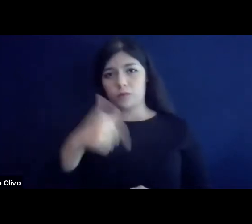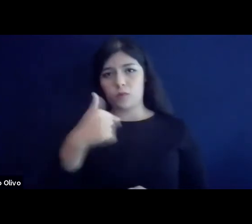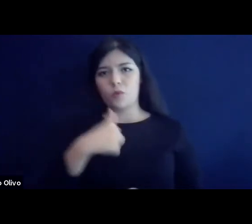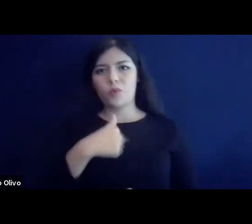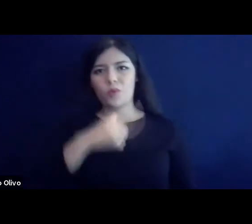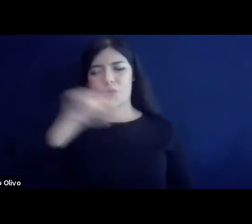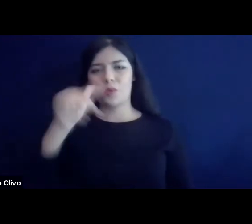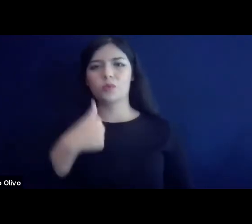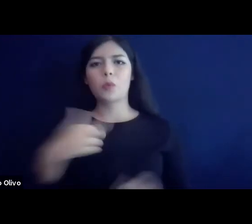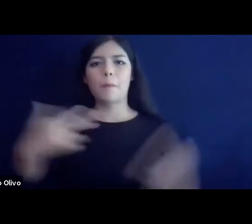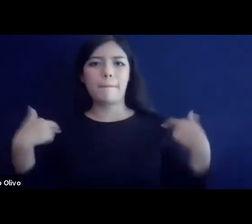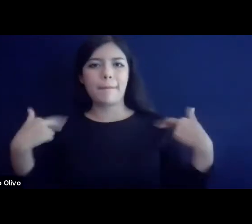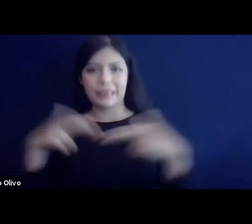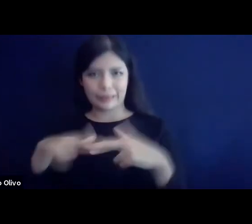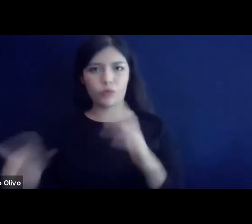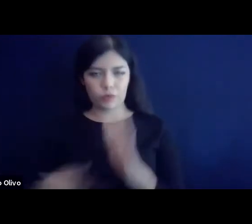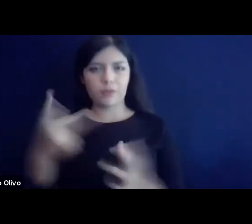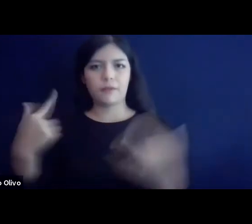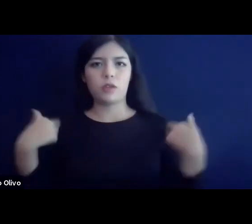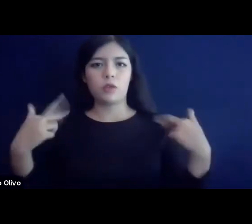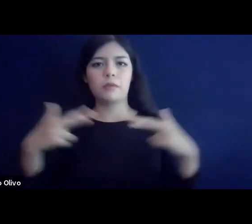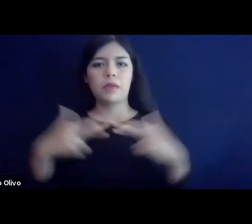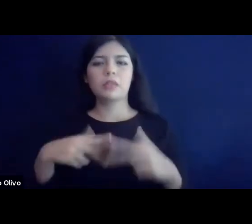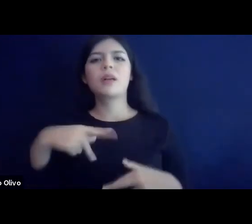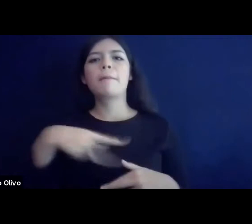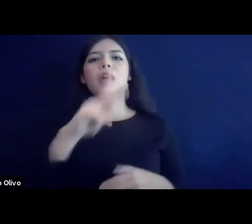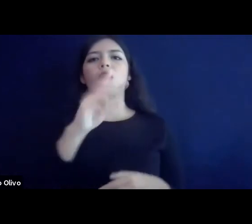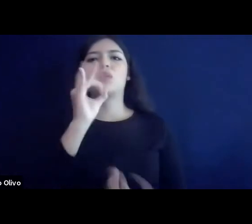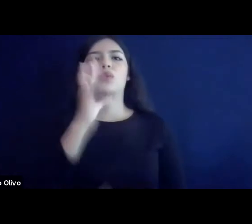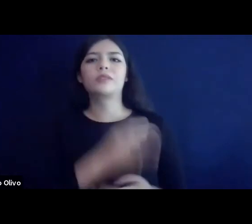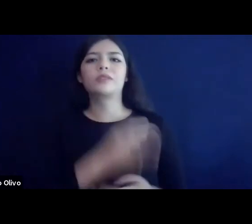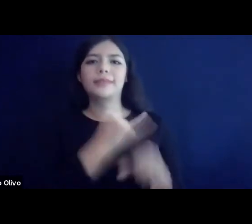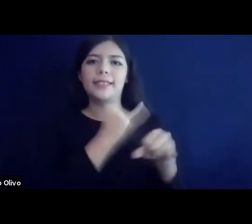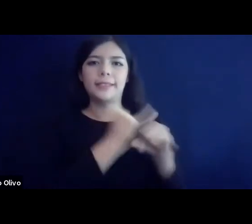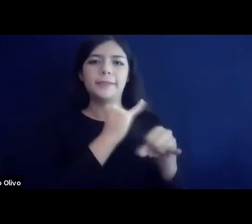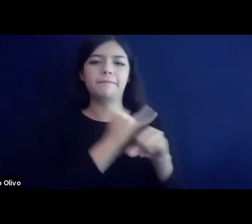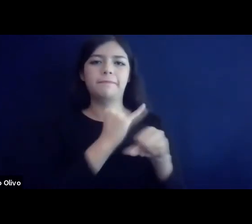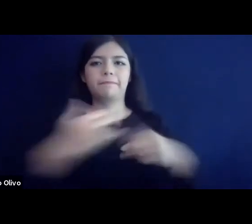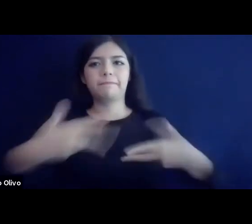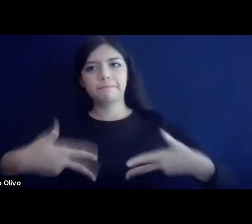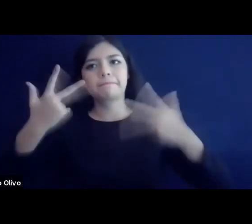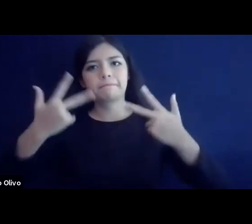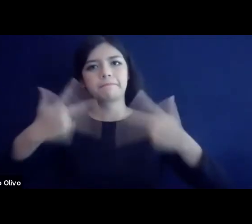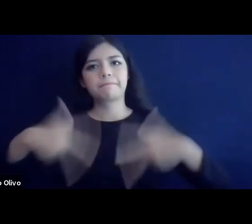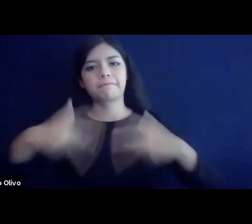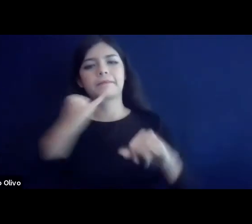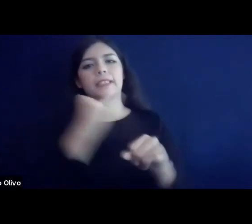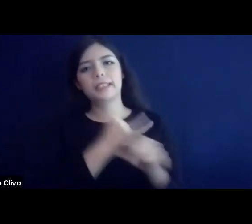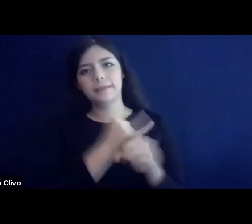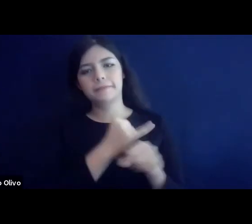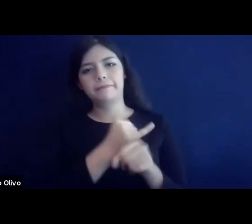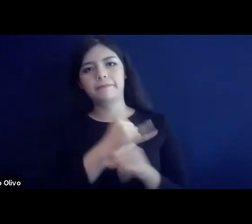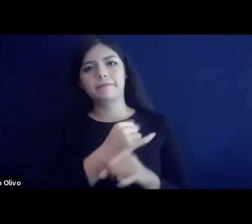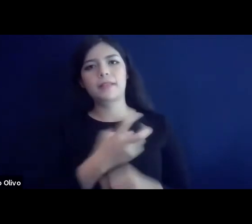ya no fue de manera presencial, ya fue de manera en línea. Y pues fue